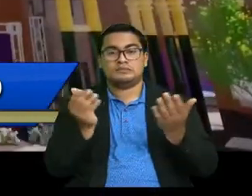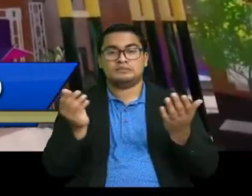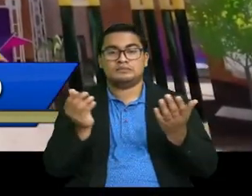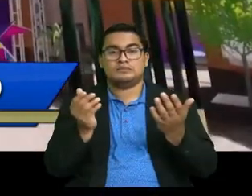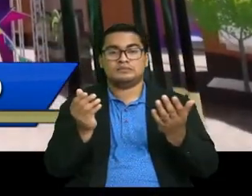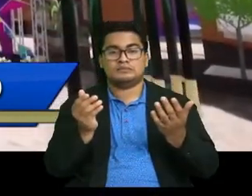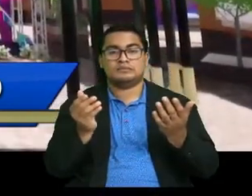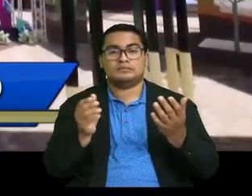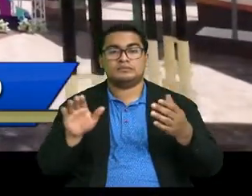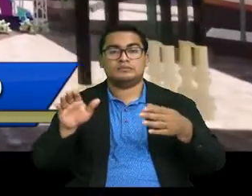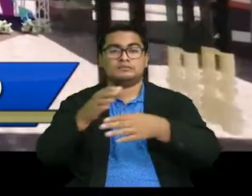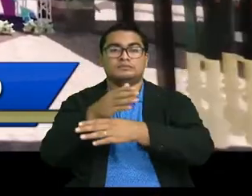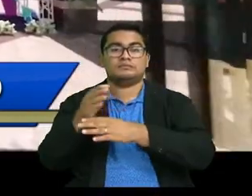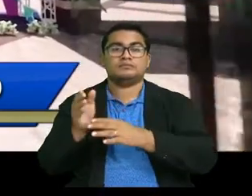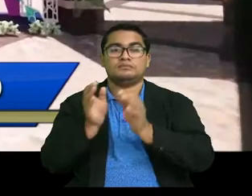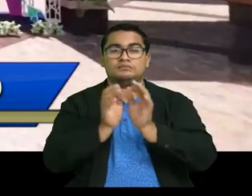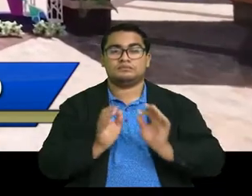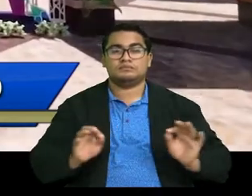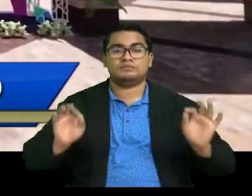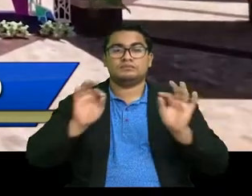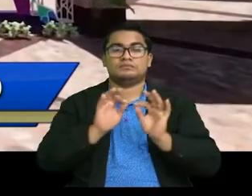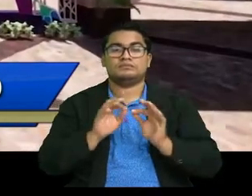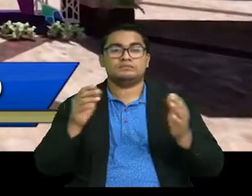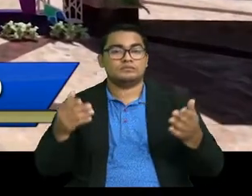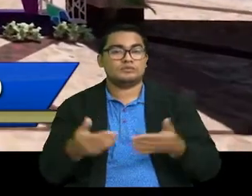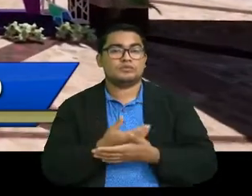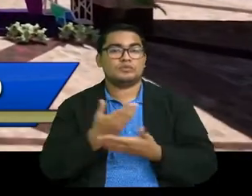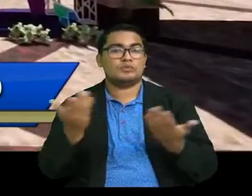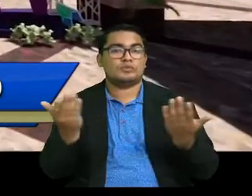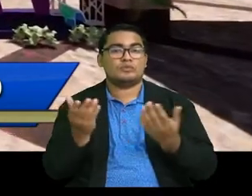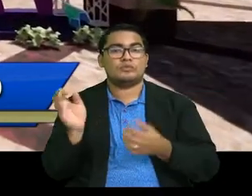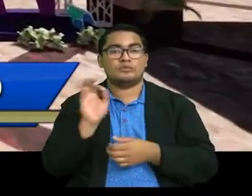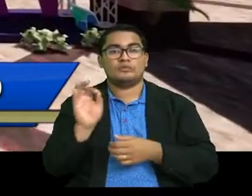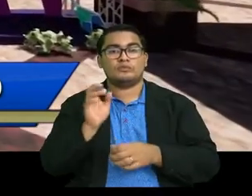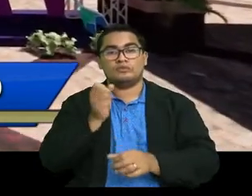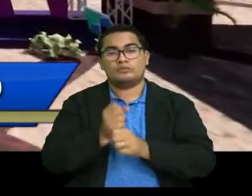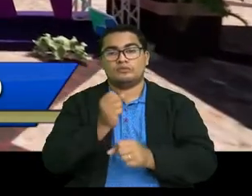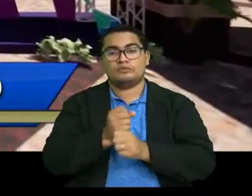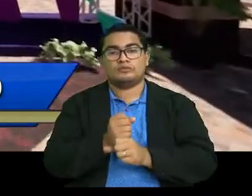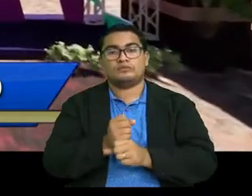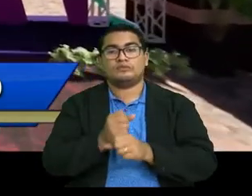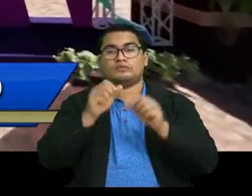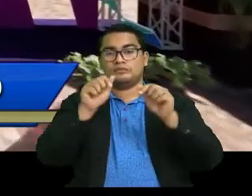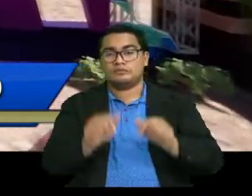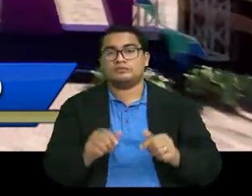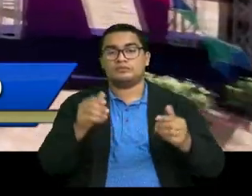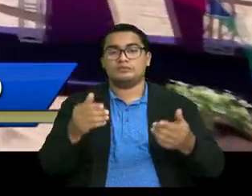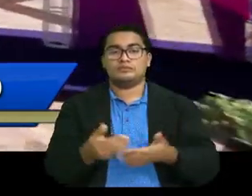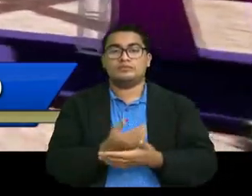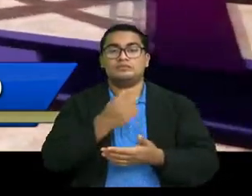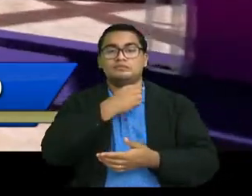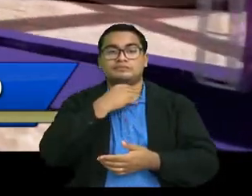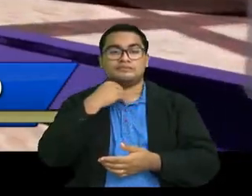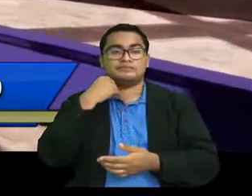también importante, creo yo, esta nueva perspectiva de trabajo, ¿no? Aplomada a las nuevas realidades también. Dentro de esa dinámica, ¿habrá